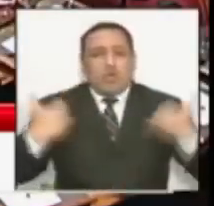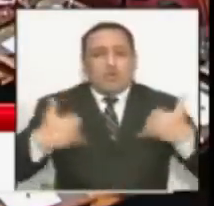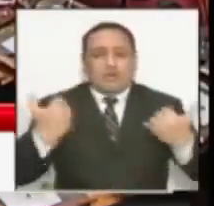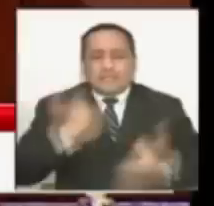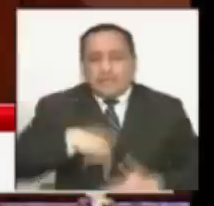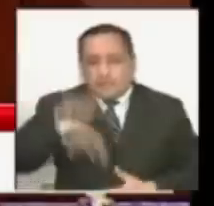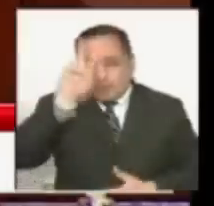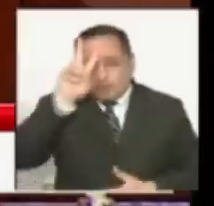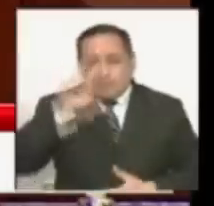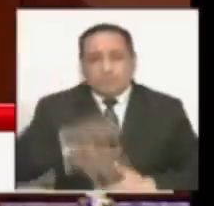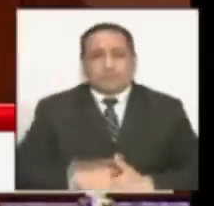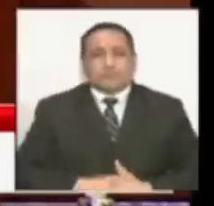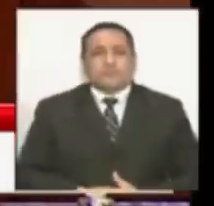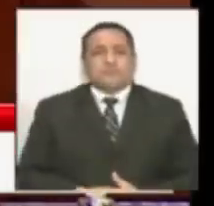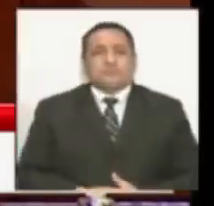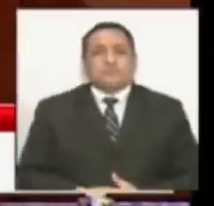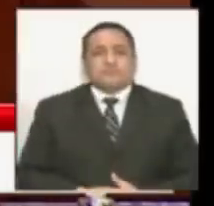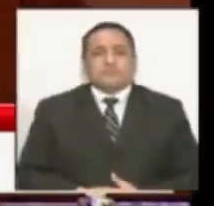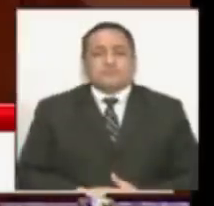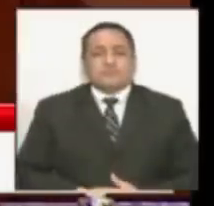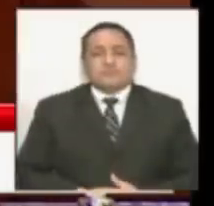país.